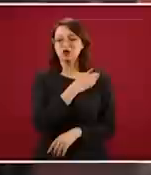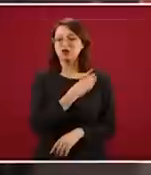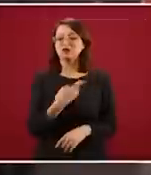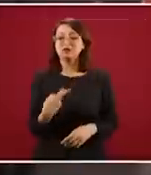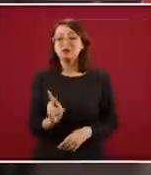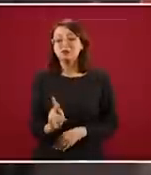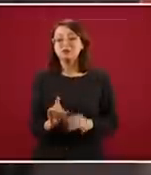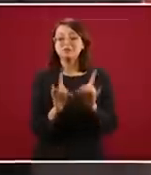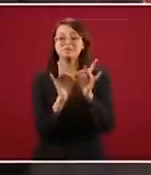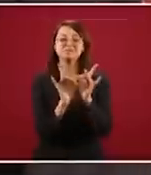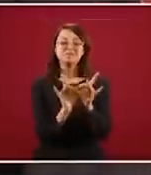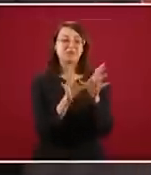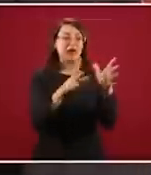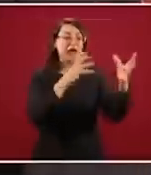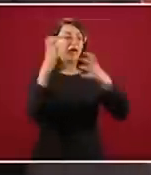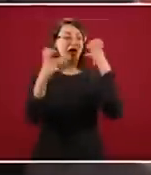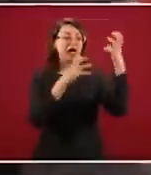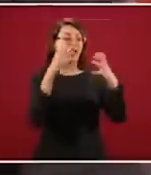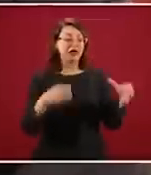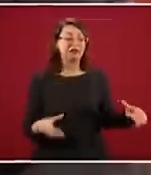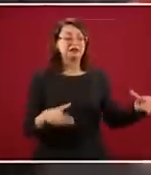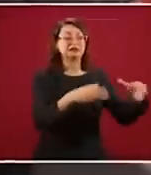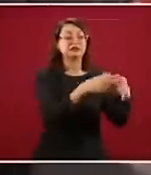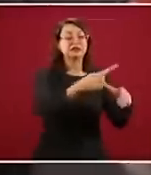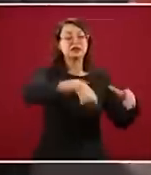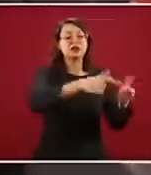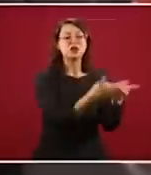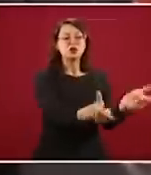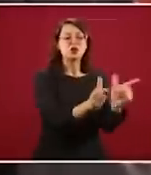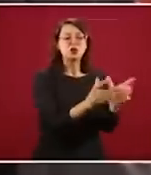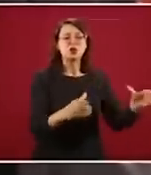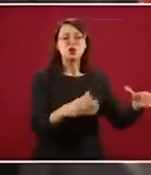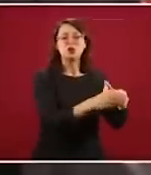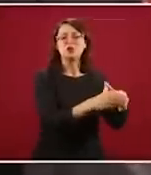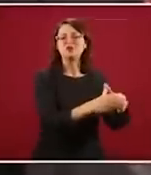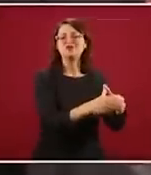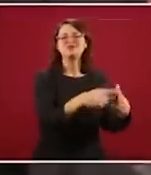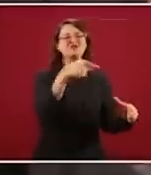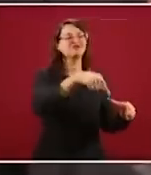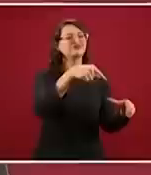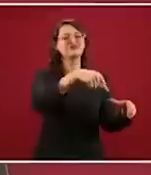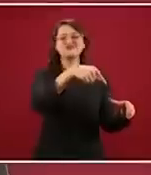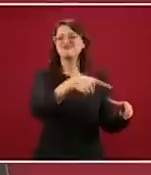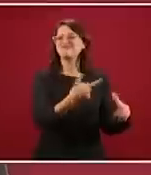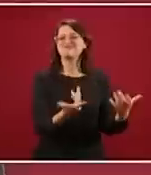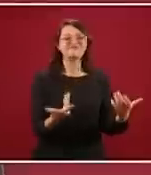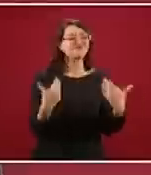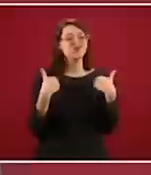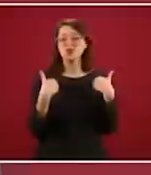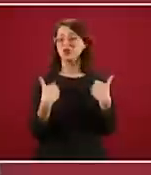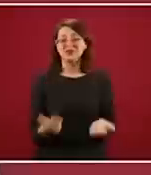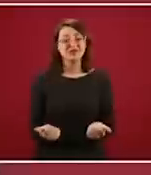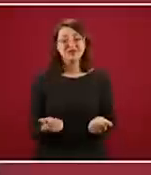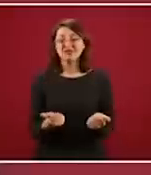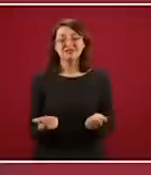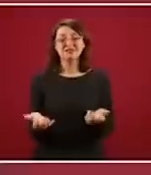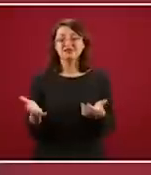pues de quienes todavía no entienden que esto ya